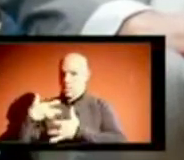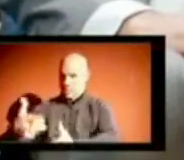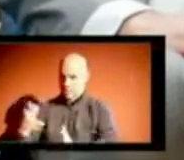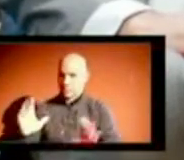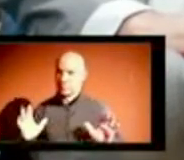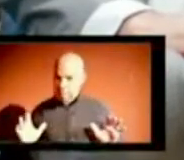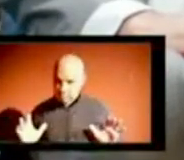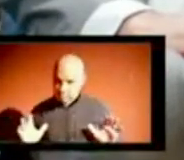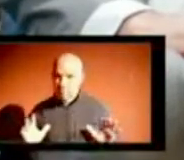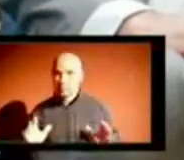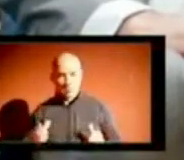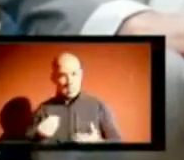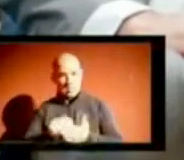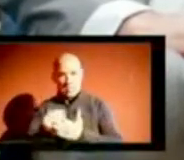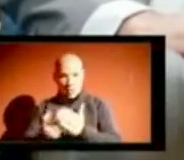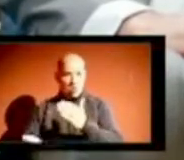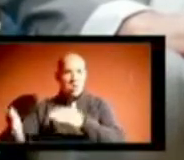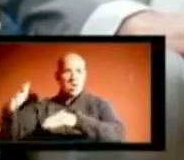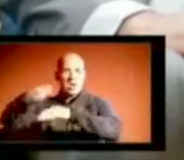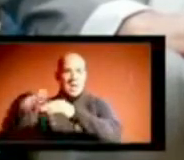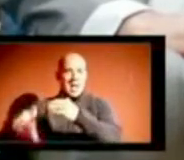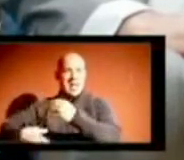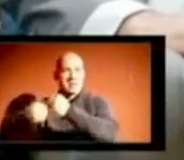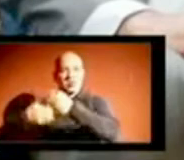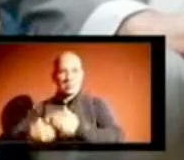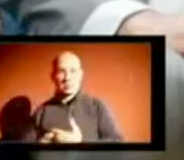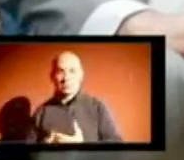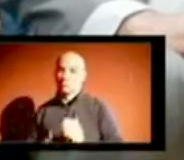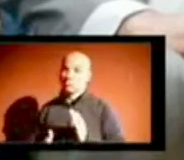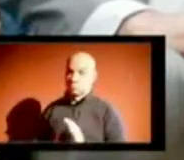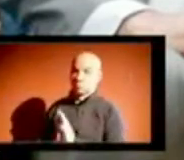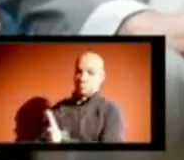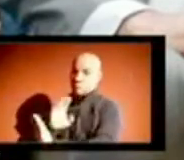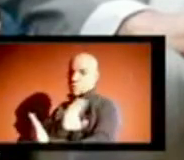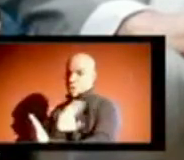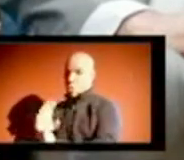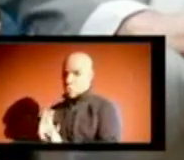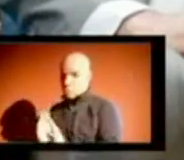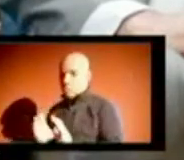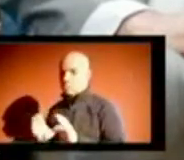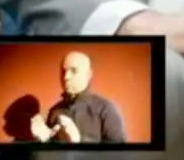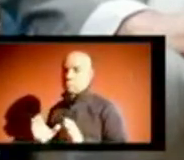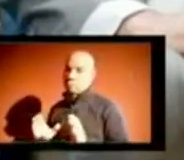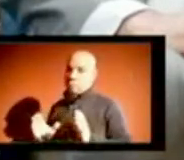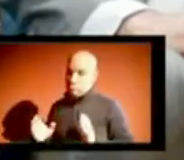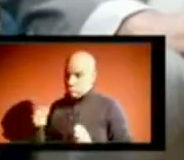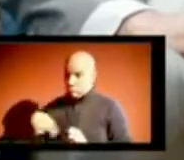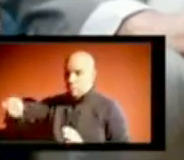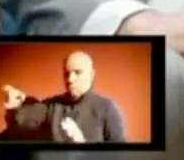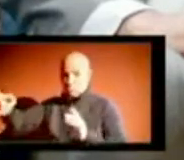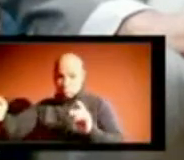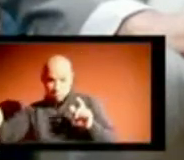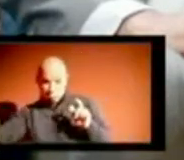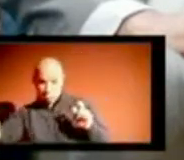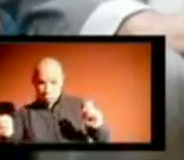Adicionales. Adicionales. Obviamente hay que darle deferencia a la Junta de Supervisión Fiscal, que es el ente que